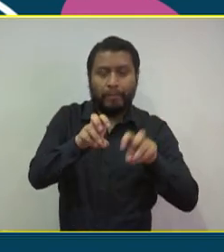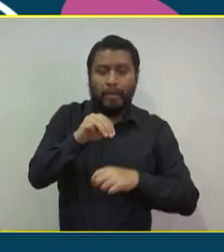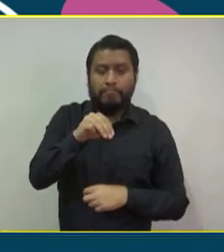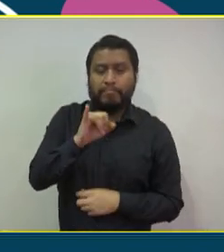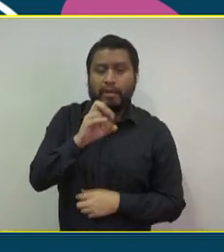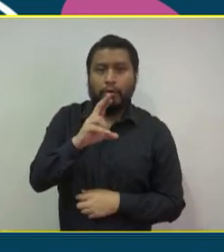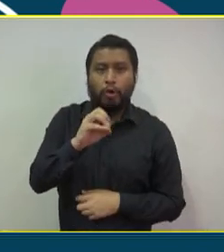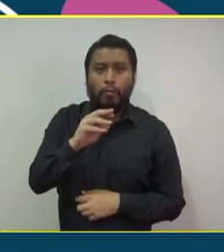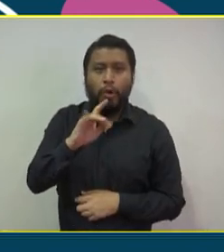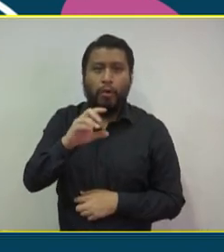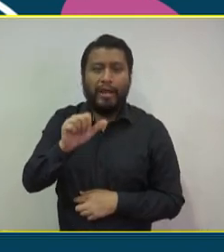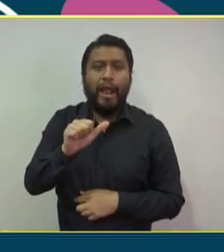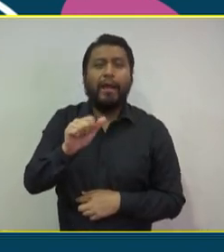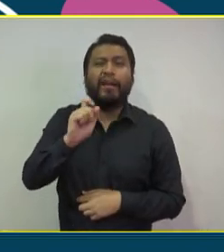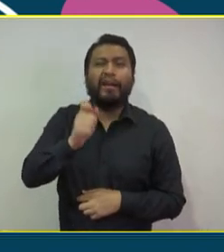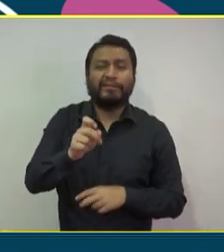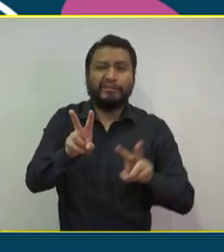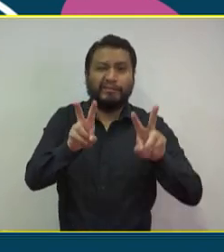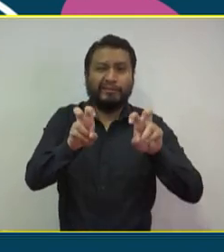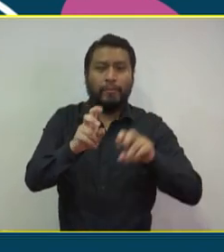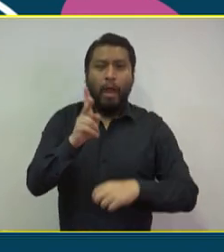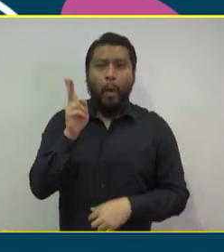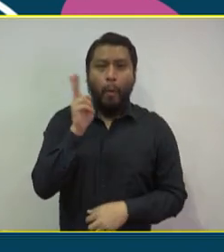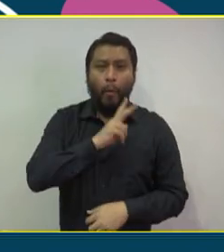específicamente y